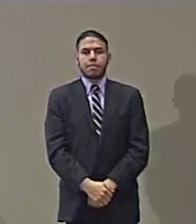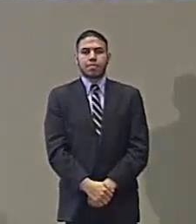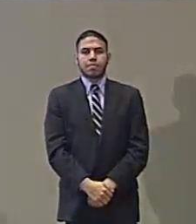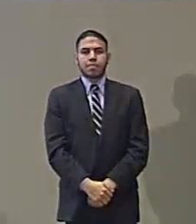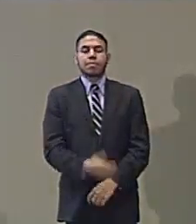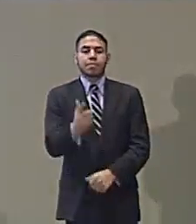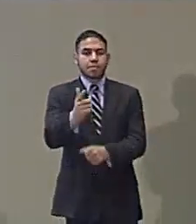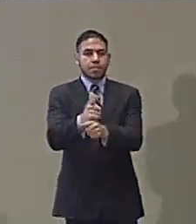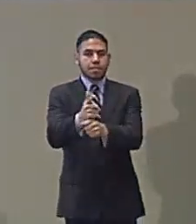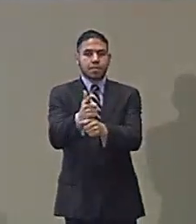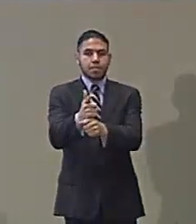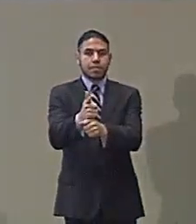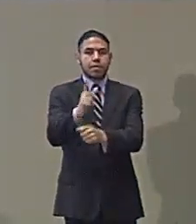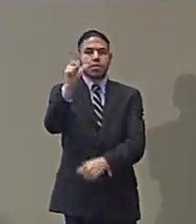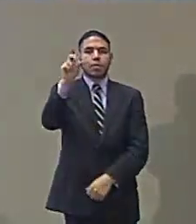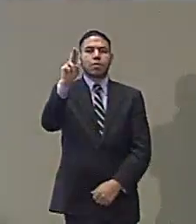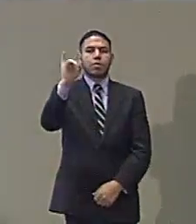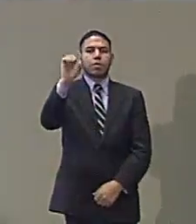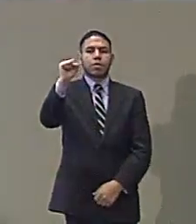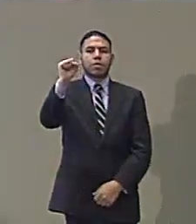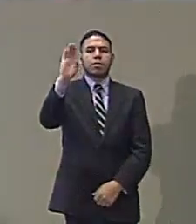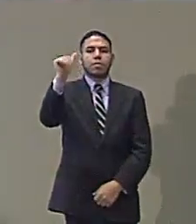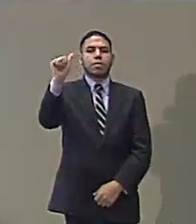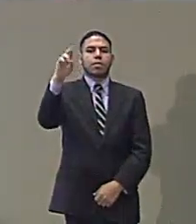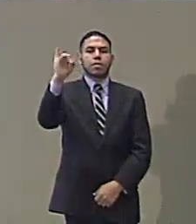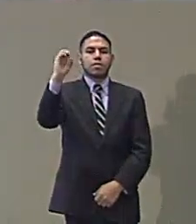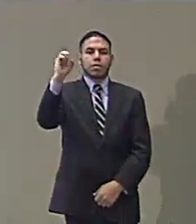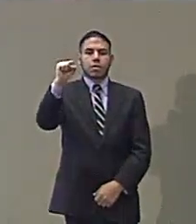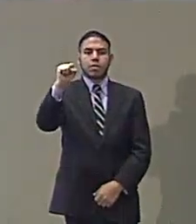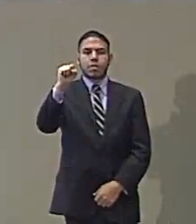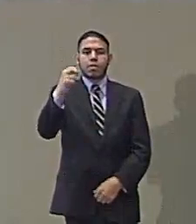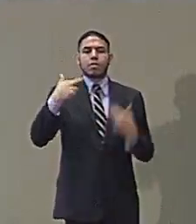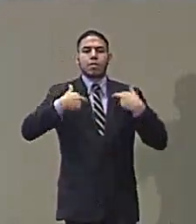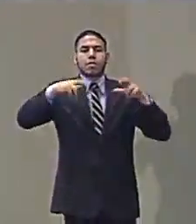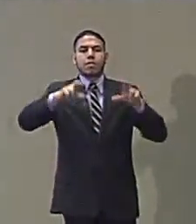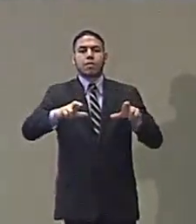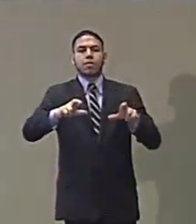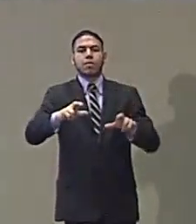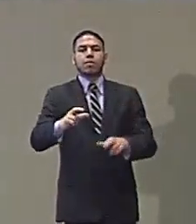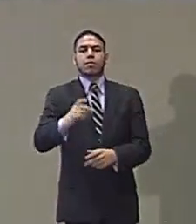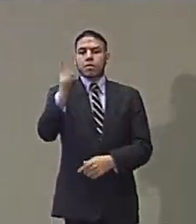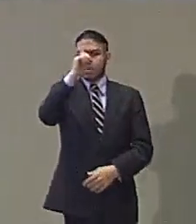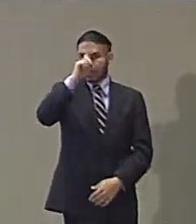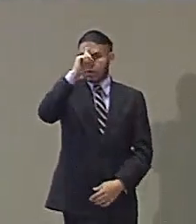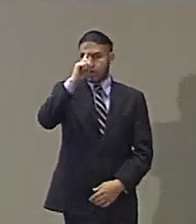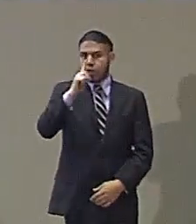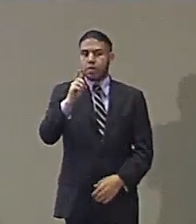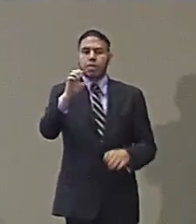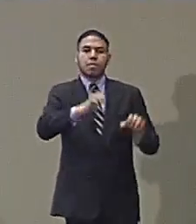y el licenciado luís barrios representante del consejo nacional empresarial turístico